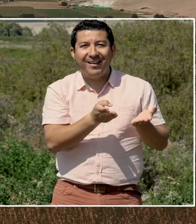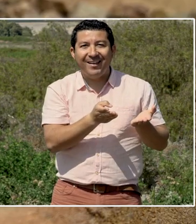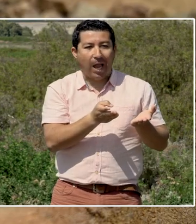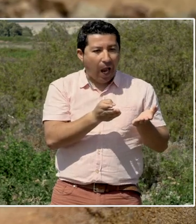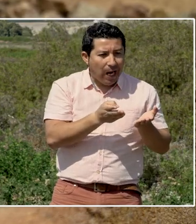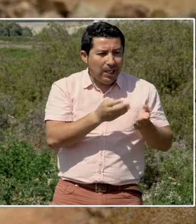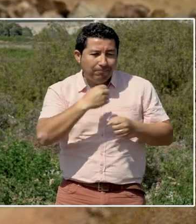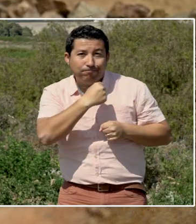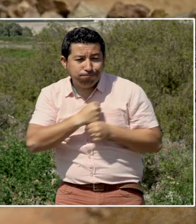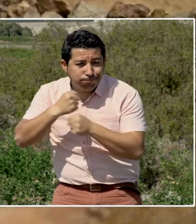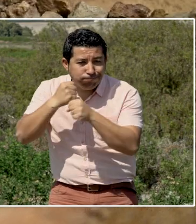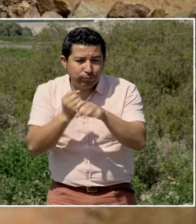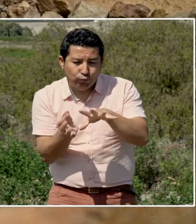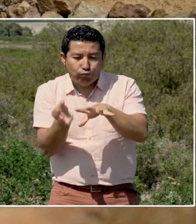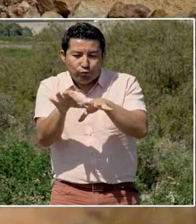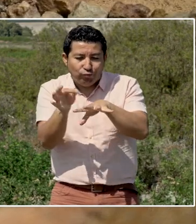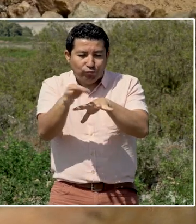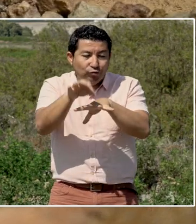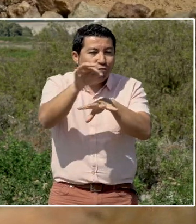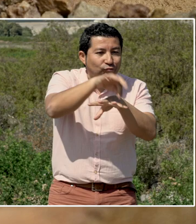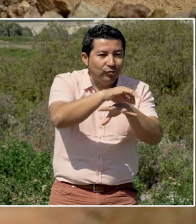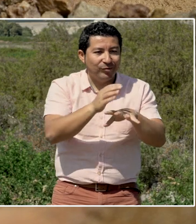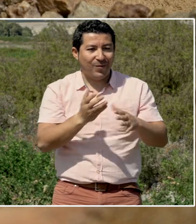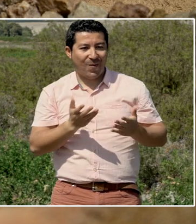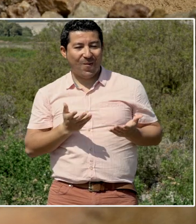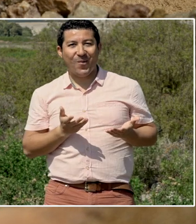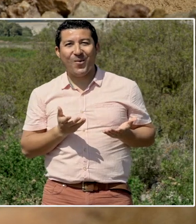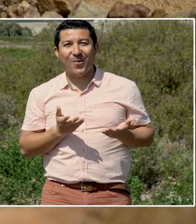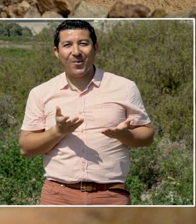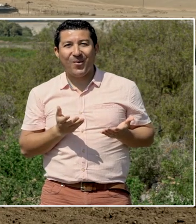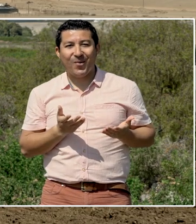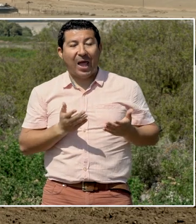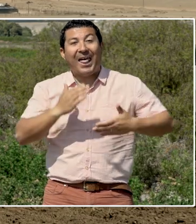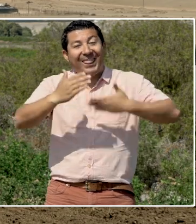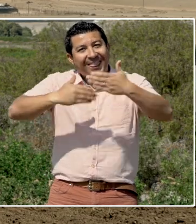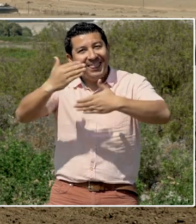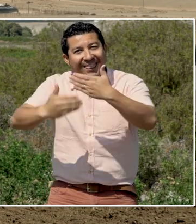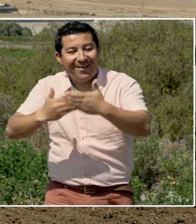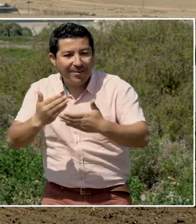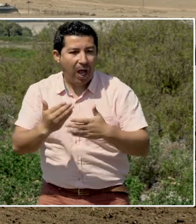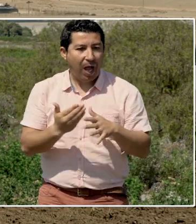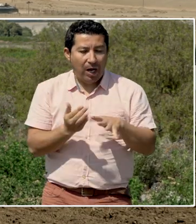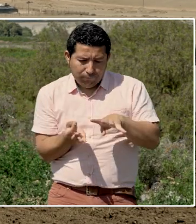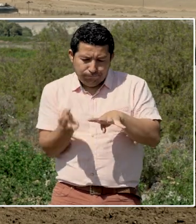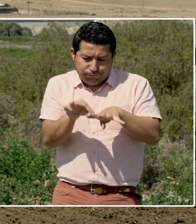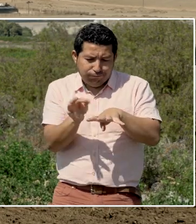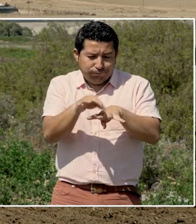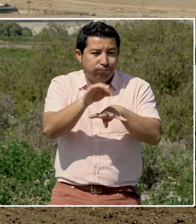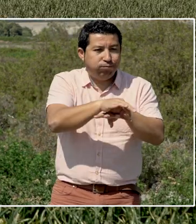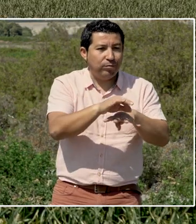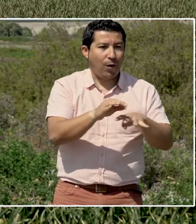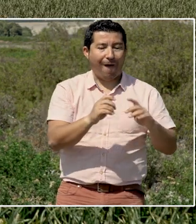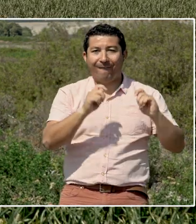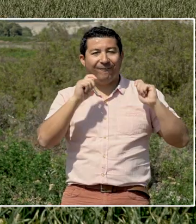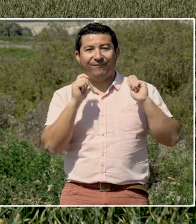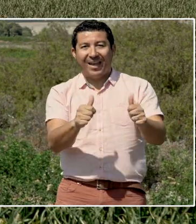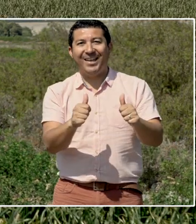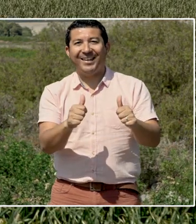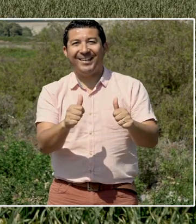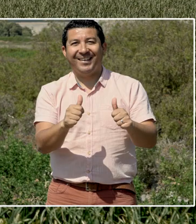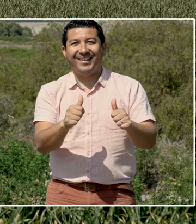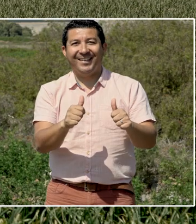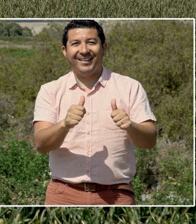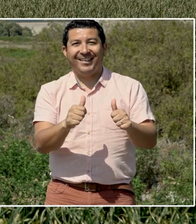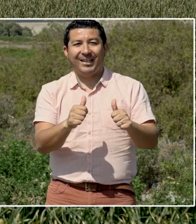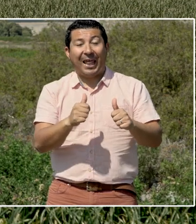y experimentar con los primeros cultivos con el tiempo llegaron a dominar la agricultura